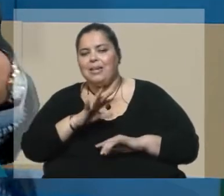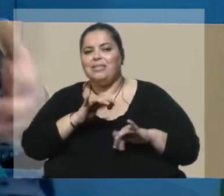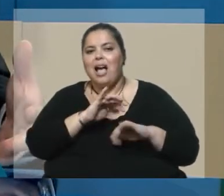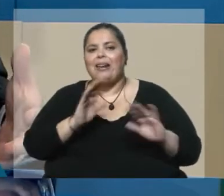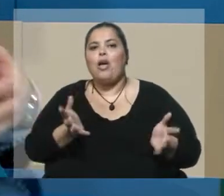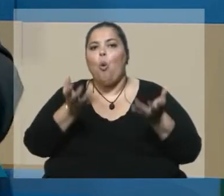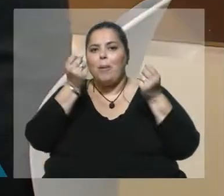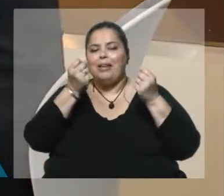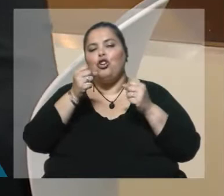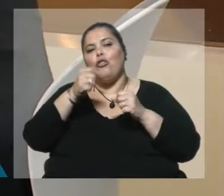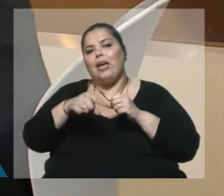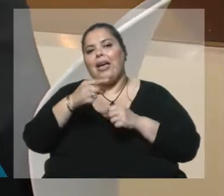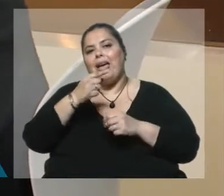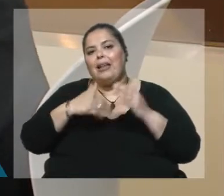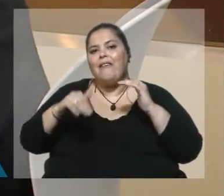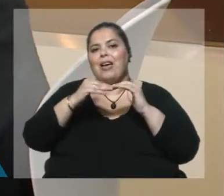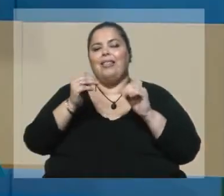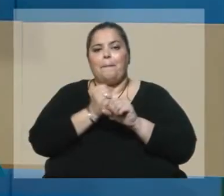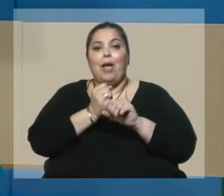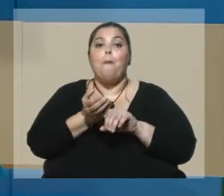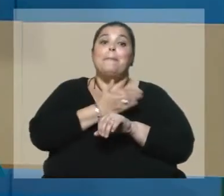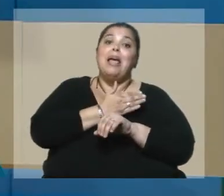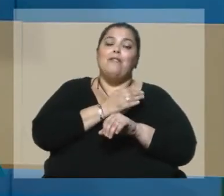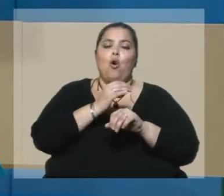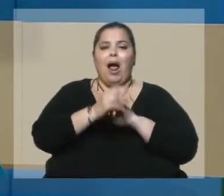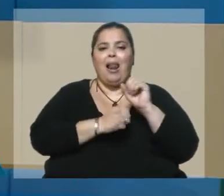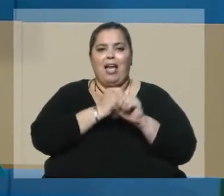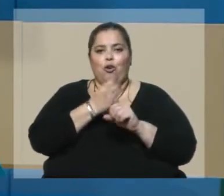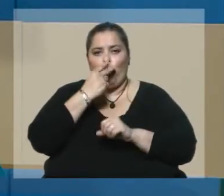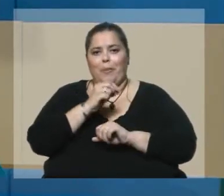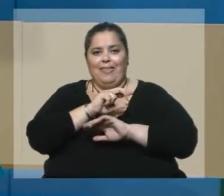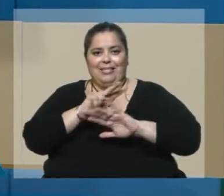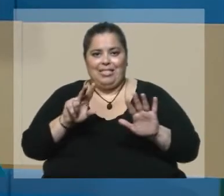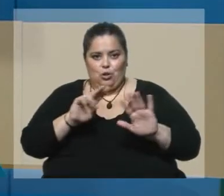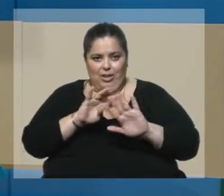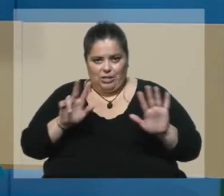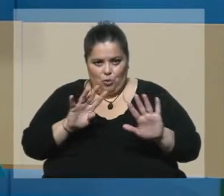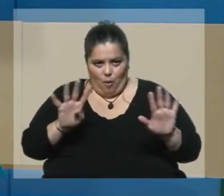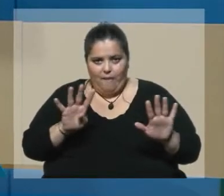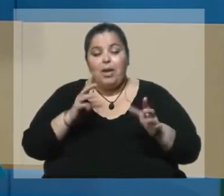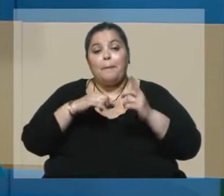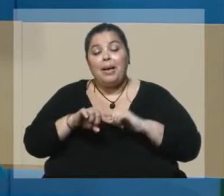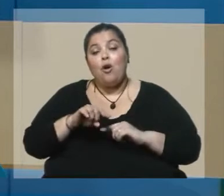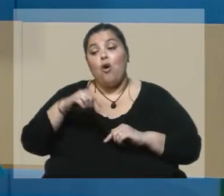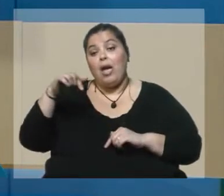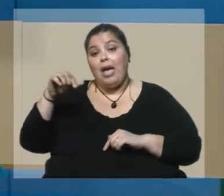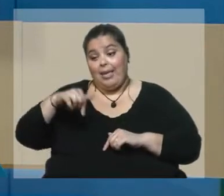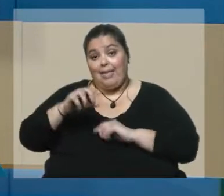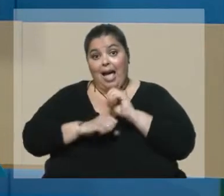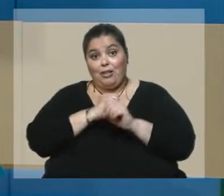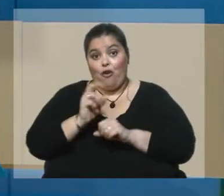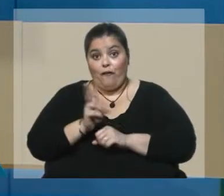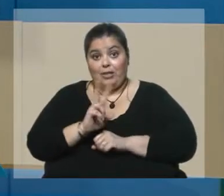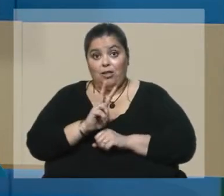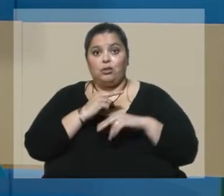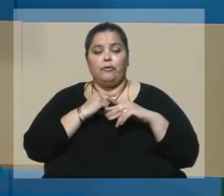a la que teníamos en 2019 Si se quiere durante todo 2022 lo que sucedió es que el nivel de empleo se estancó